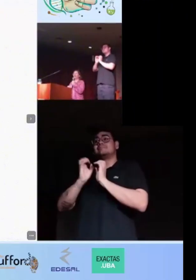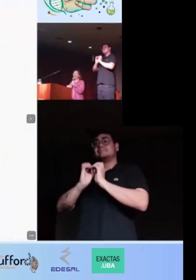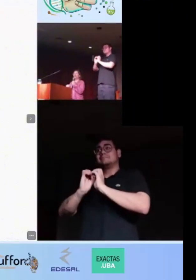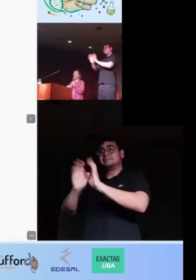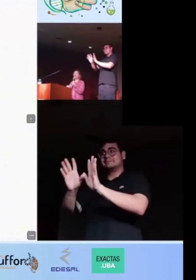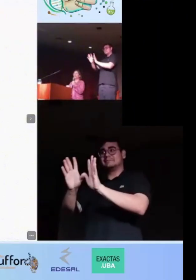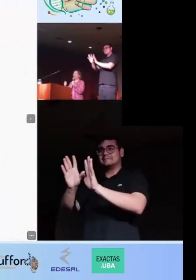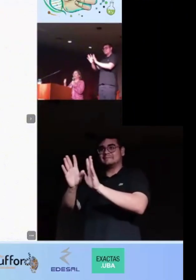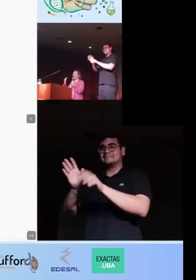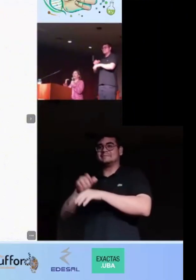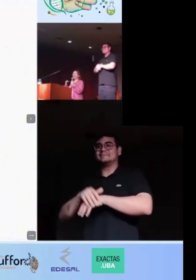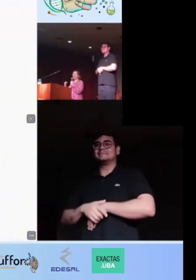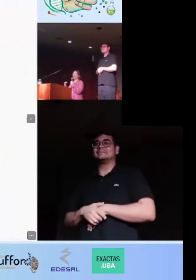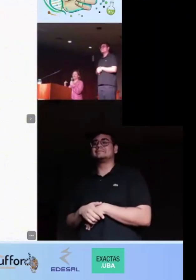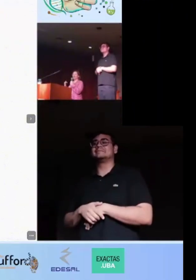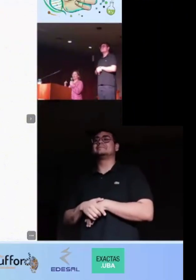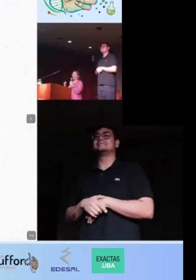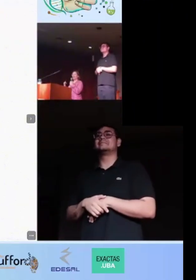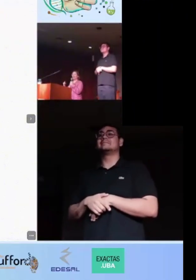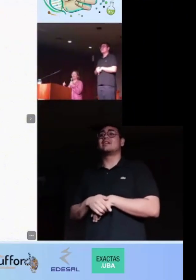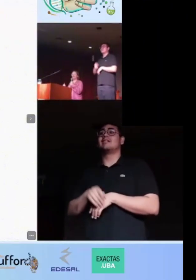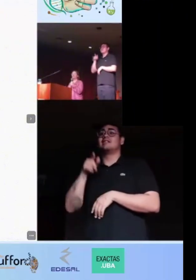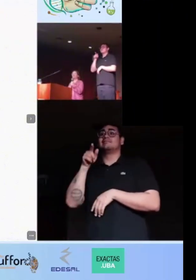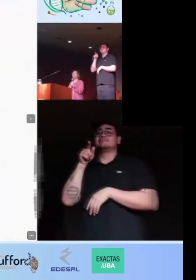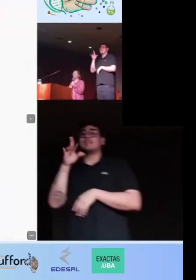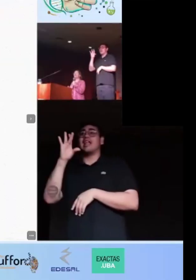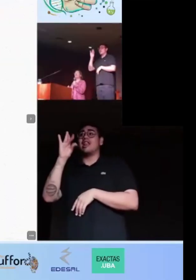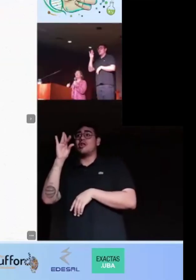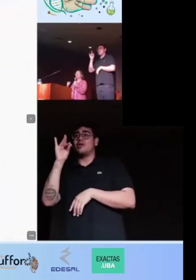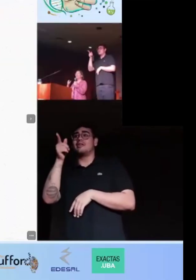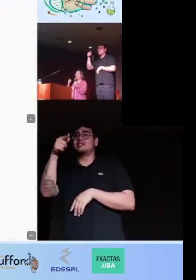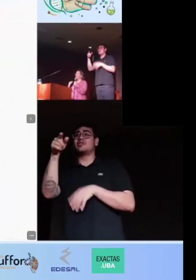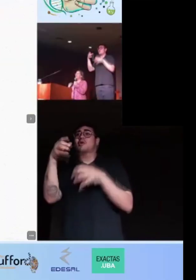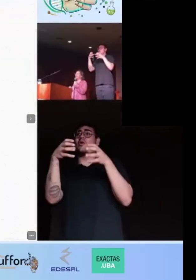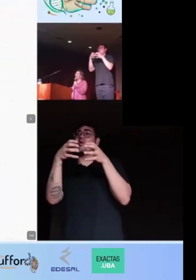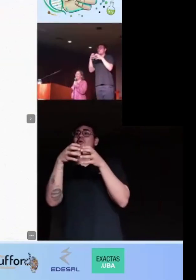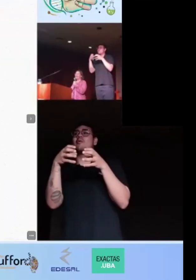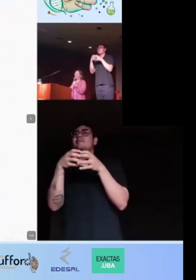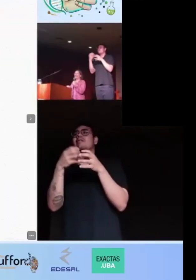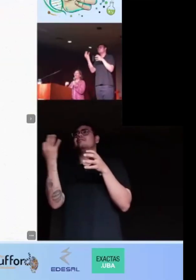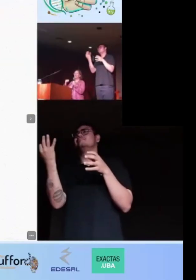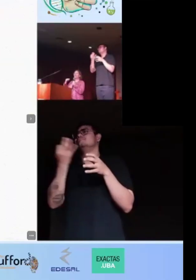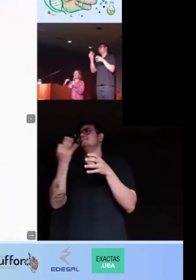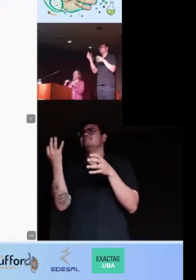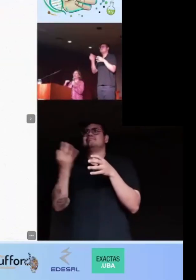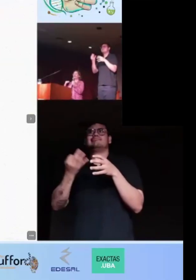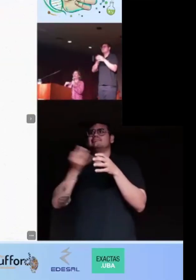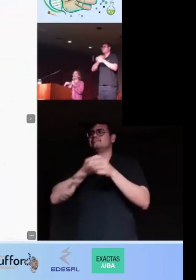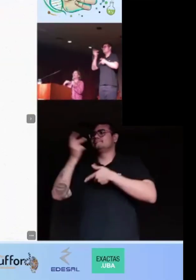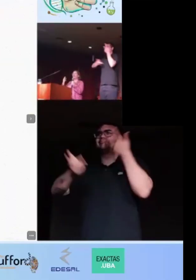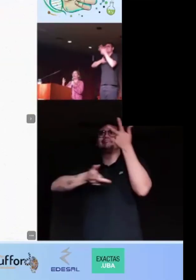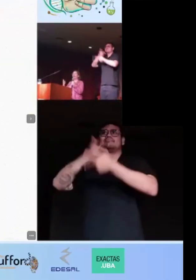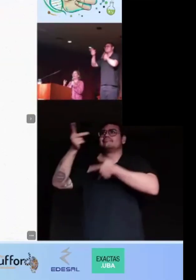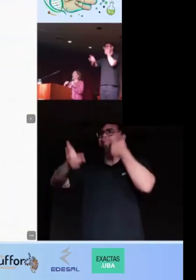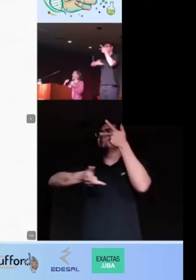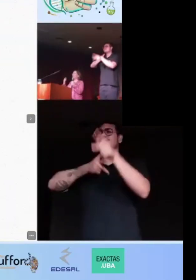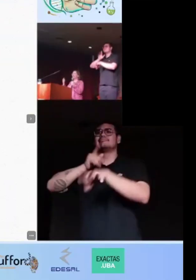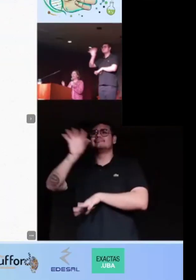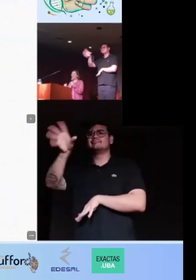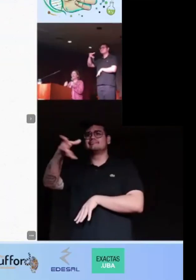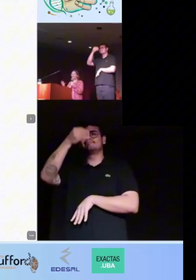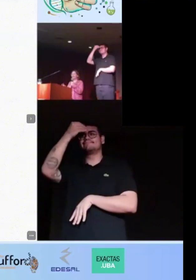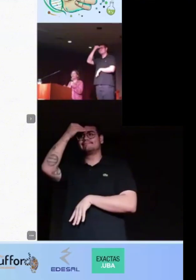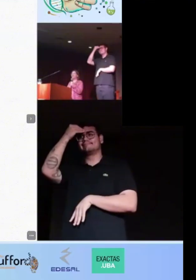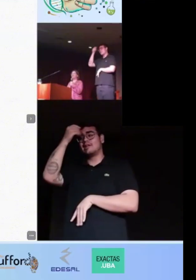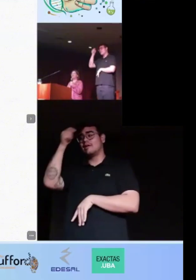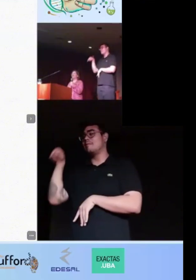voy a decir que me encantó la charla de Roberto y del grupo. Creo que me llevo mucho de las cosas que quiero hacer, que queremos